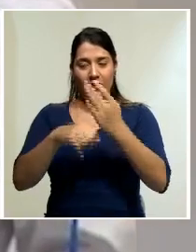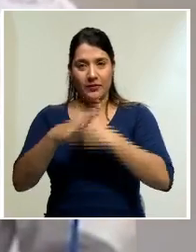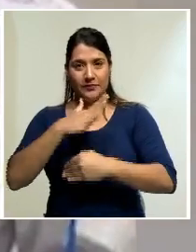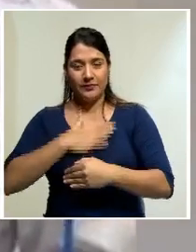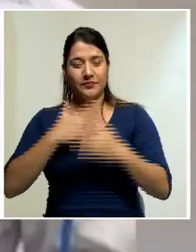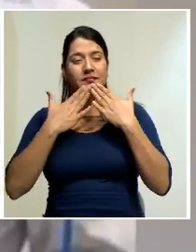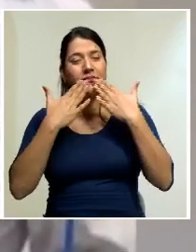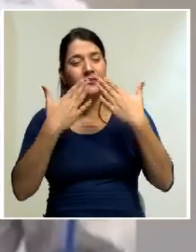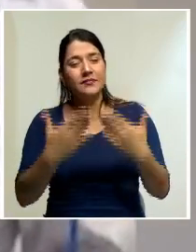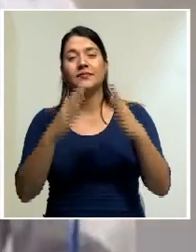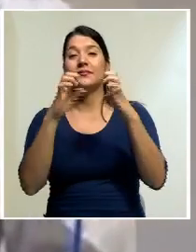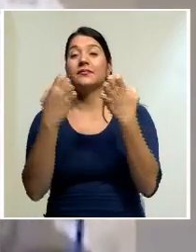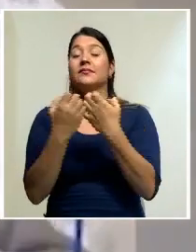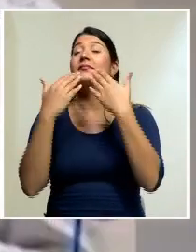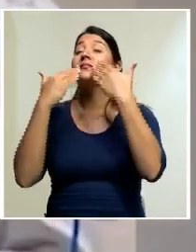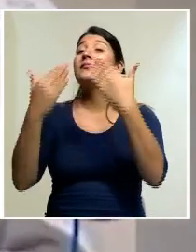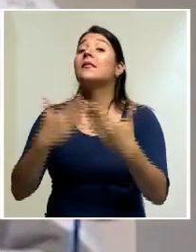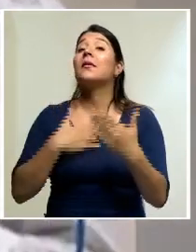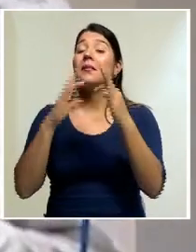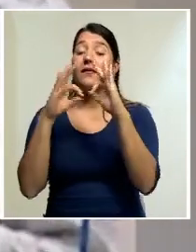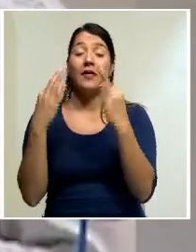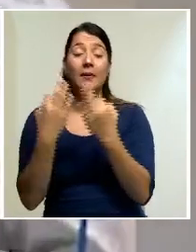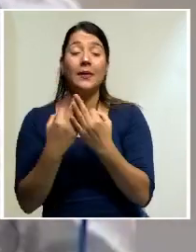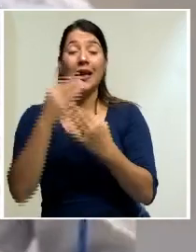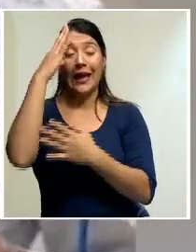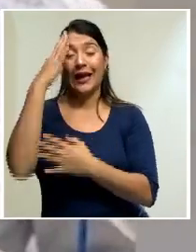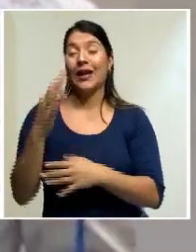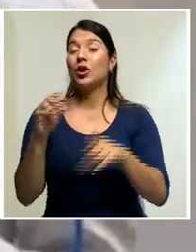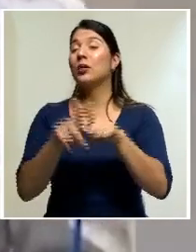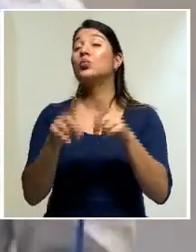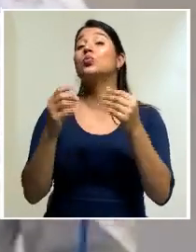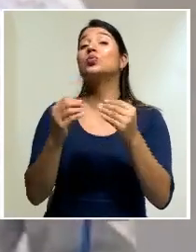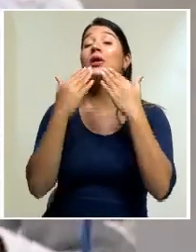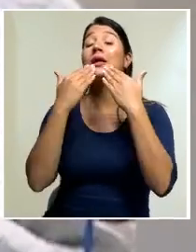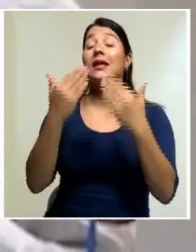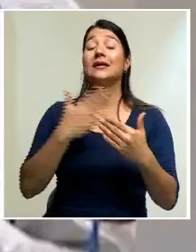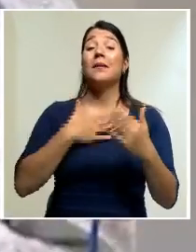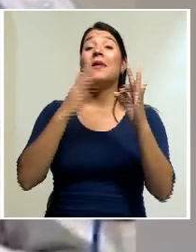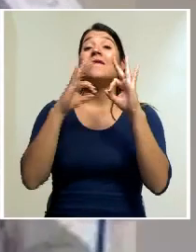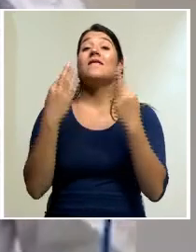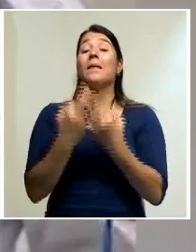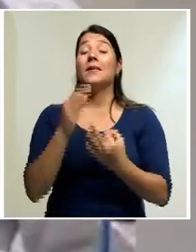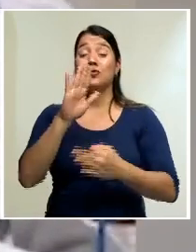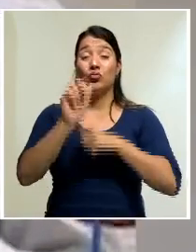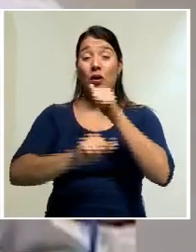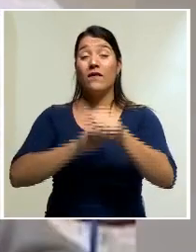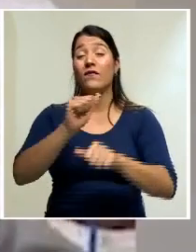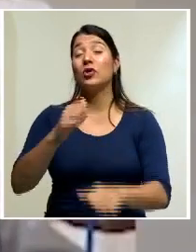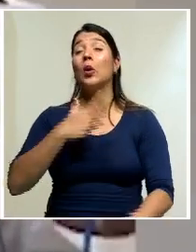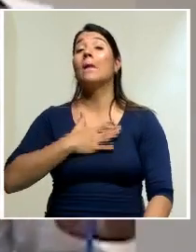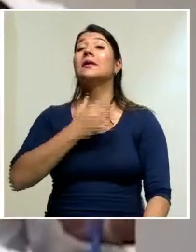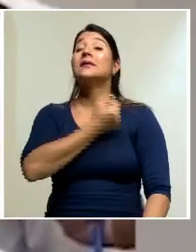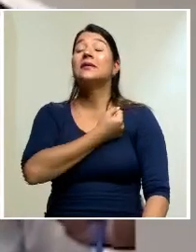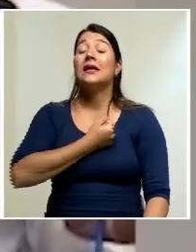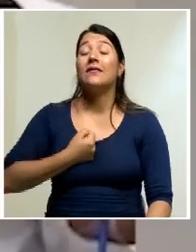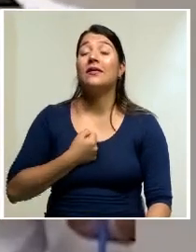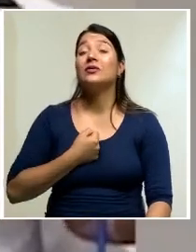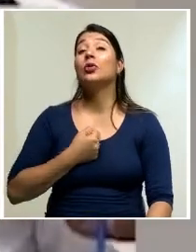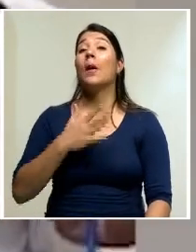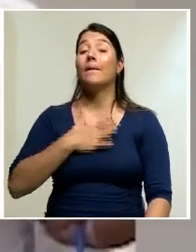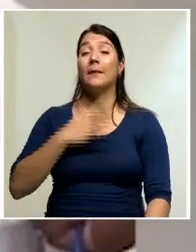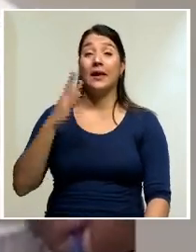equipo, a mi familia. Creo que tengo que agradecerle tantísimo a mi familia, el esfuerzo que hicieron, el sacrificio que hicieron, a